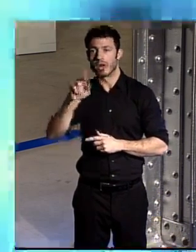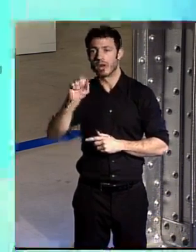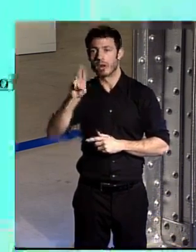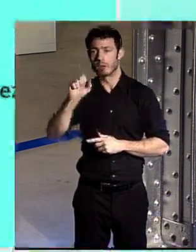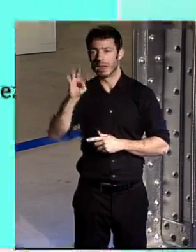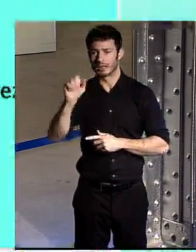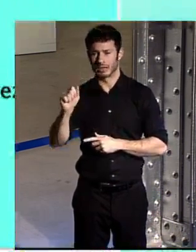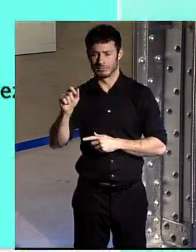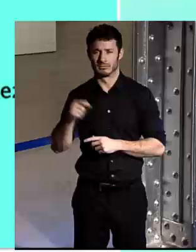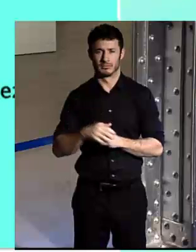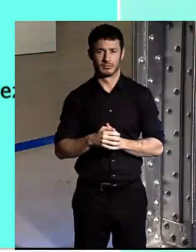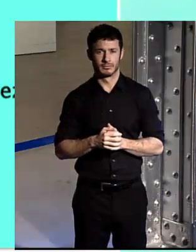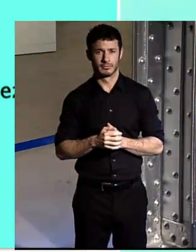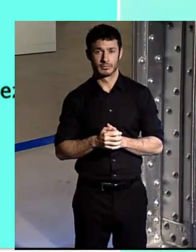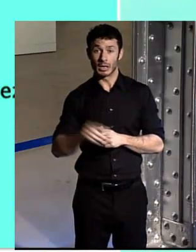El